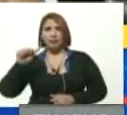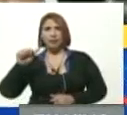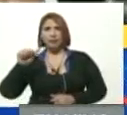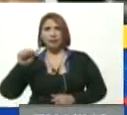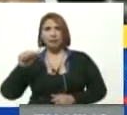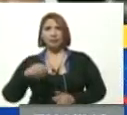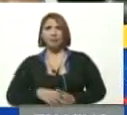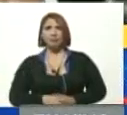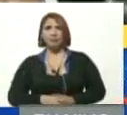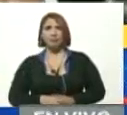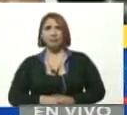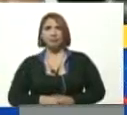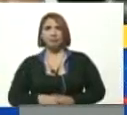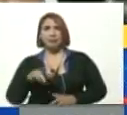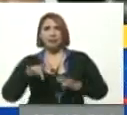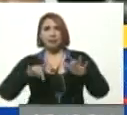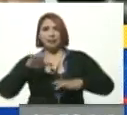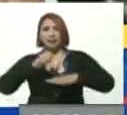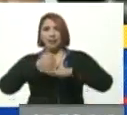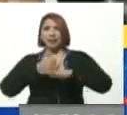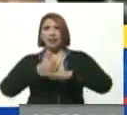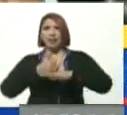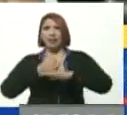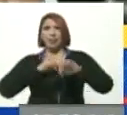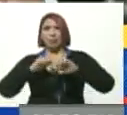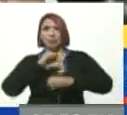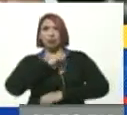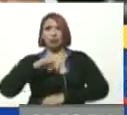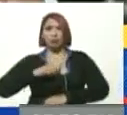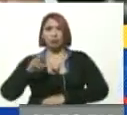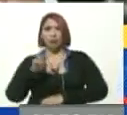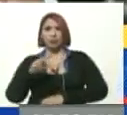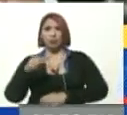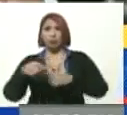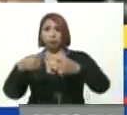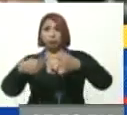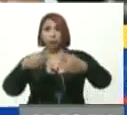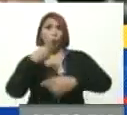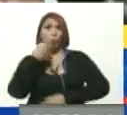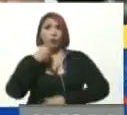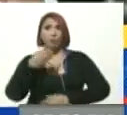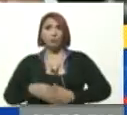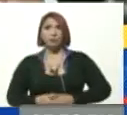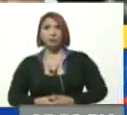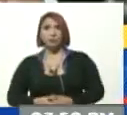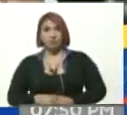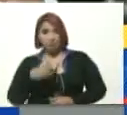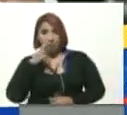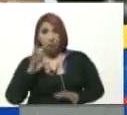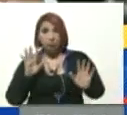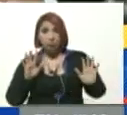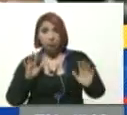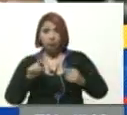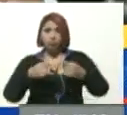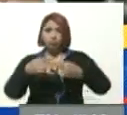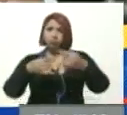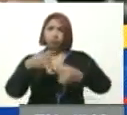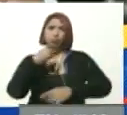vicepresidenta, secretaria general del movimiento Somos Venezuela, varias generaciones, ¿ves? ¿Ves, Boris? Varias